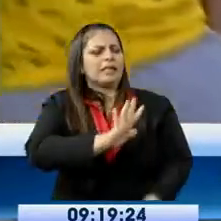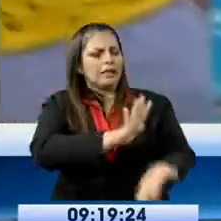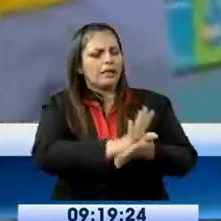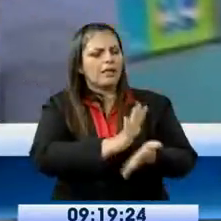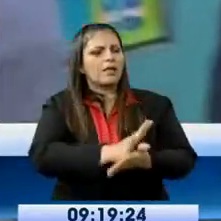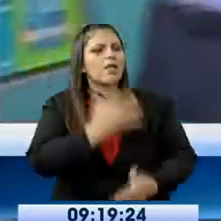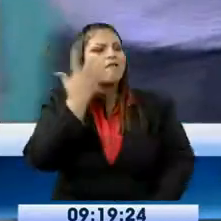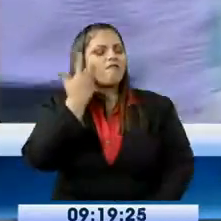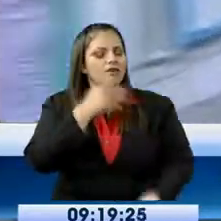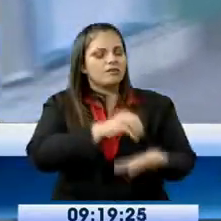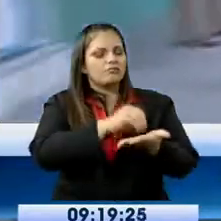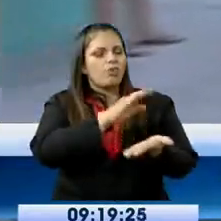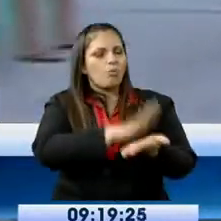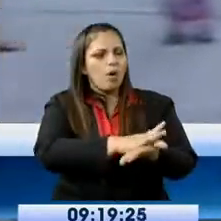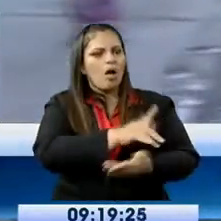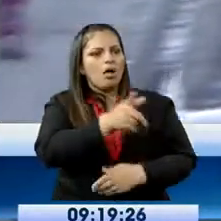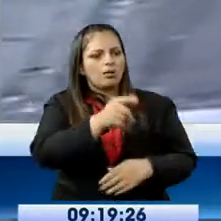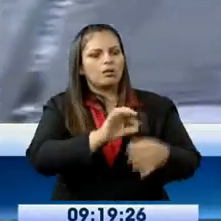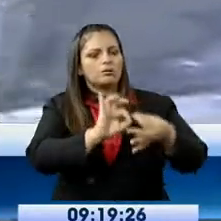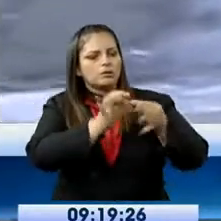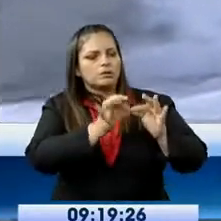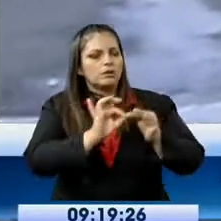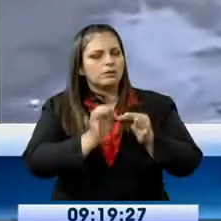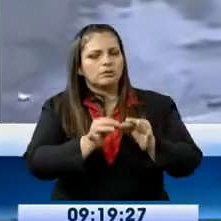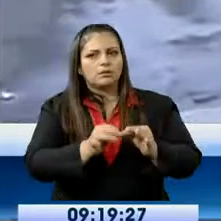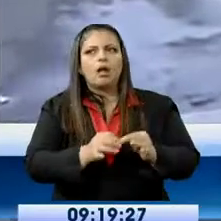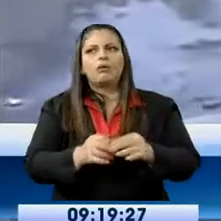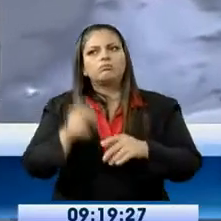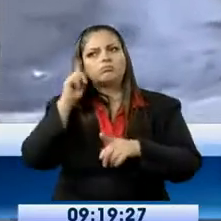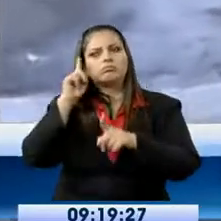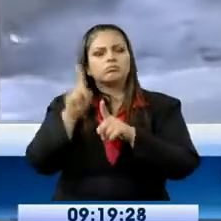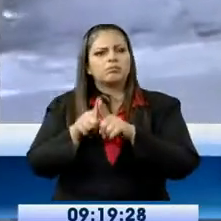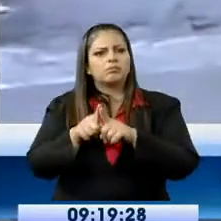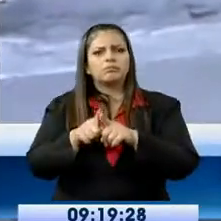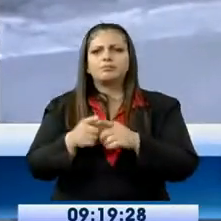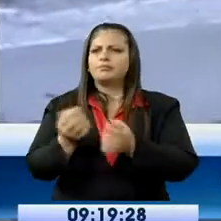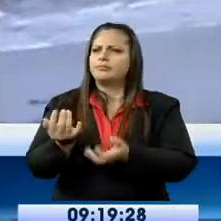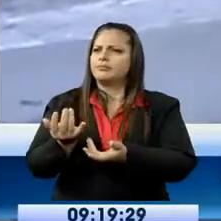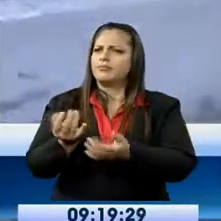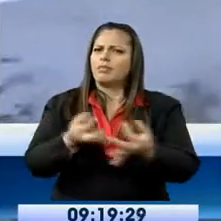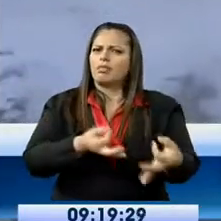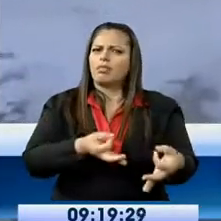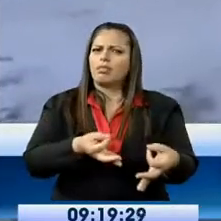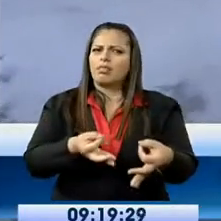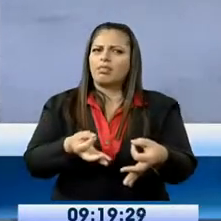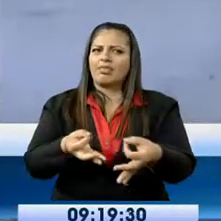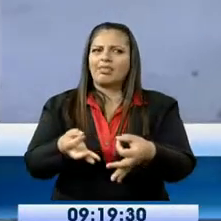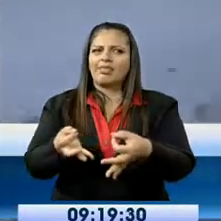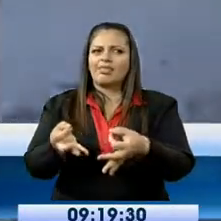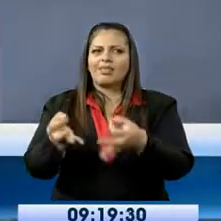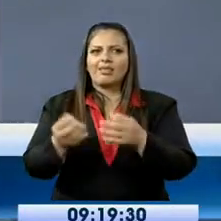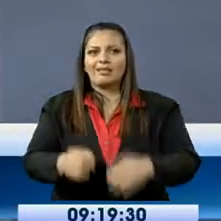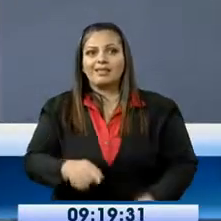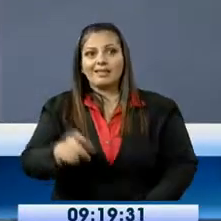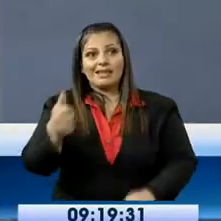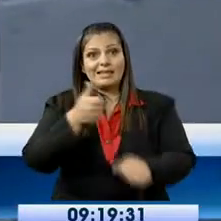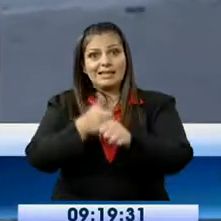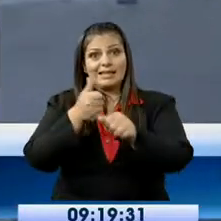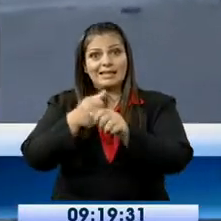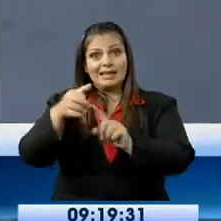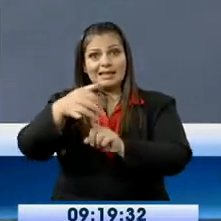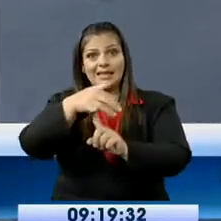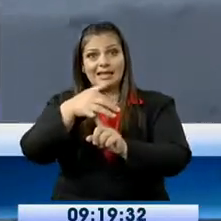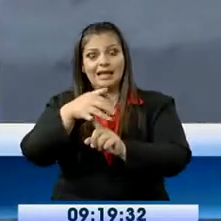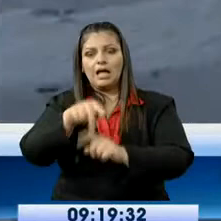no vienen los señores aquí. Igualmente no pueden salir los niños a divertirse en este parque que tenemos, por lo que las pestilencias se van ensuciando los